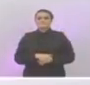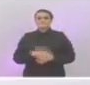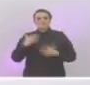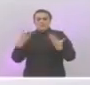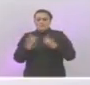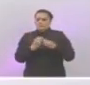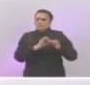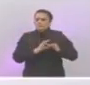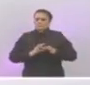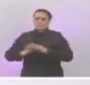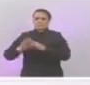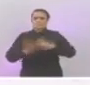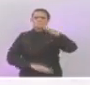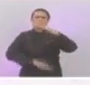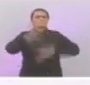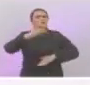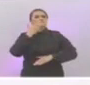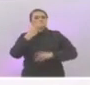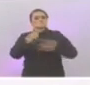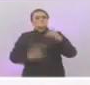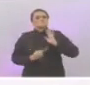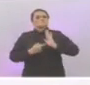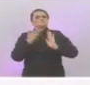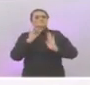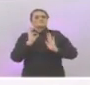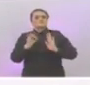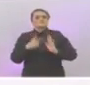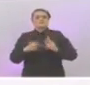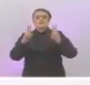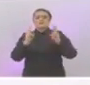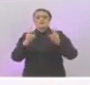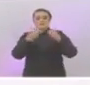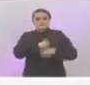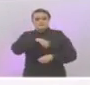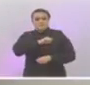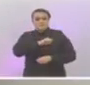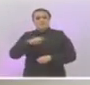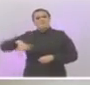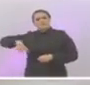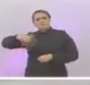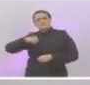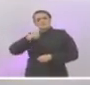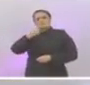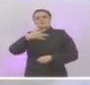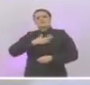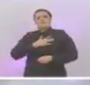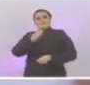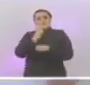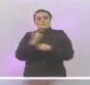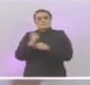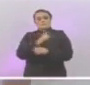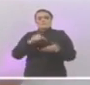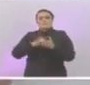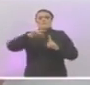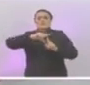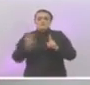Unidos avanzamos y con muy buenos resultados en materia de salud. Como ya lo mencioné, somos el primer lugar